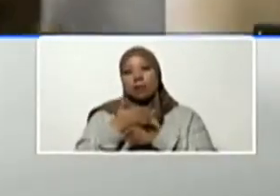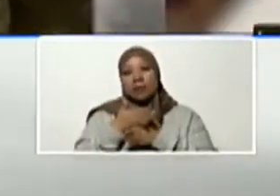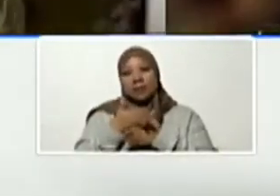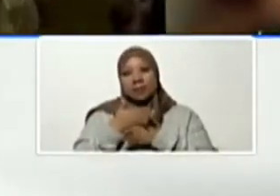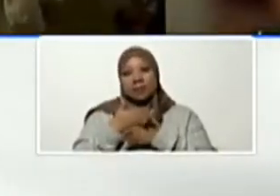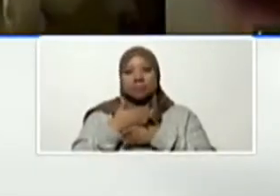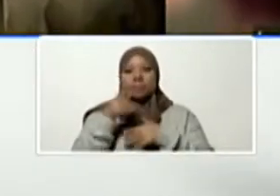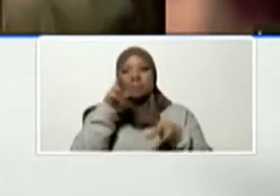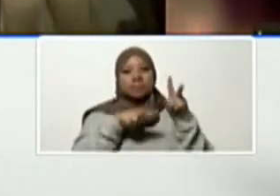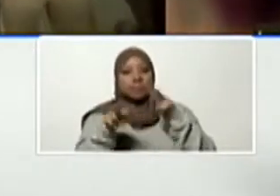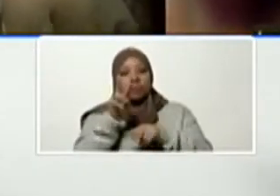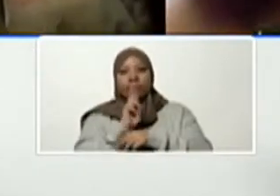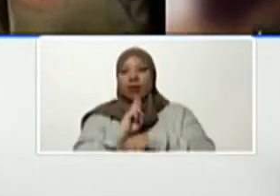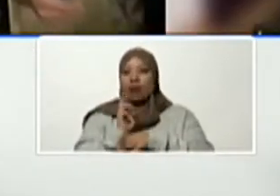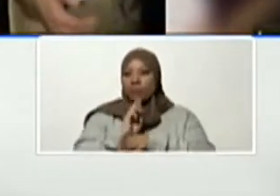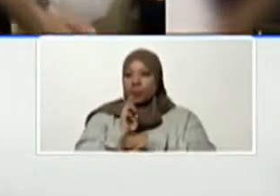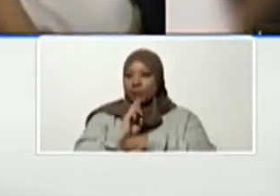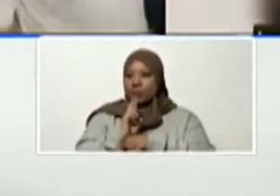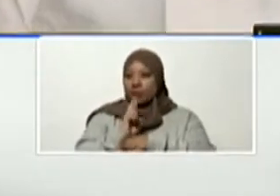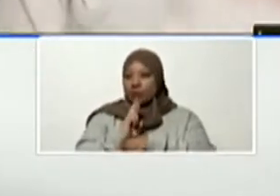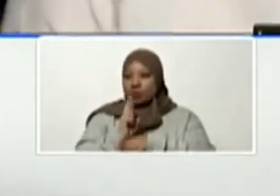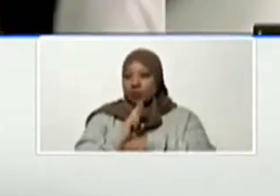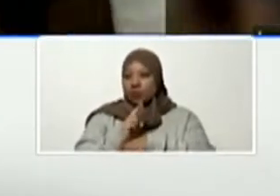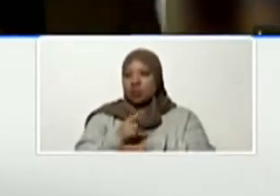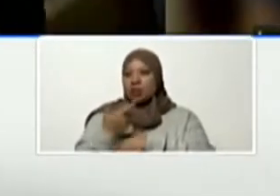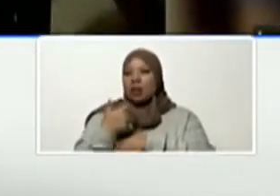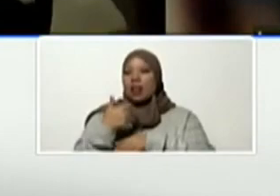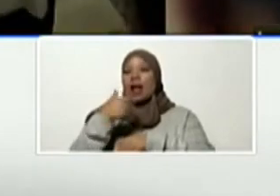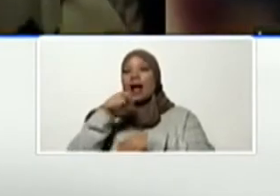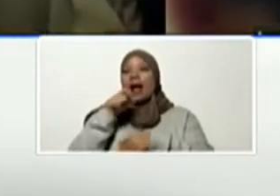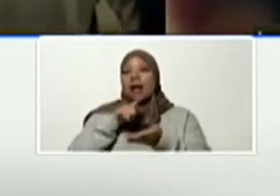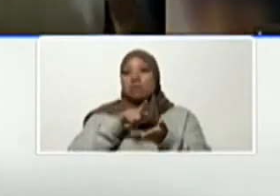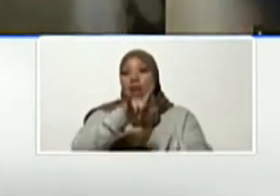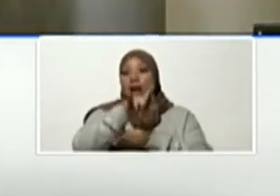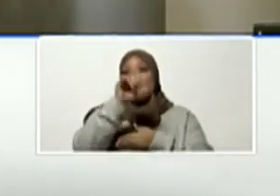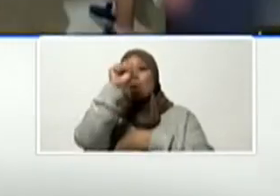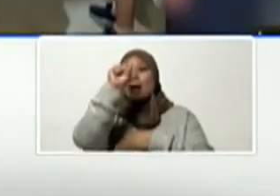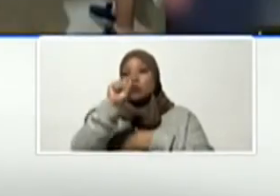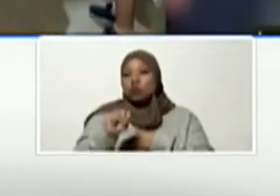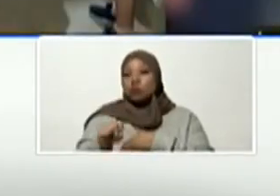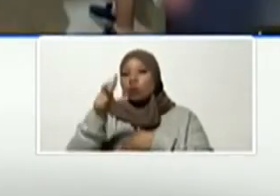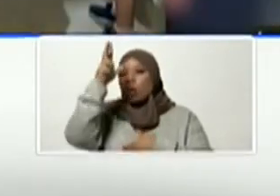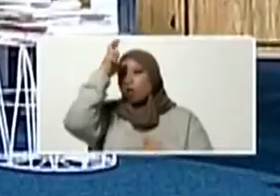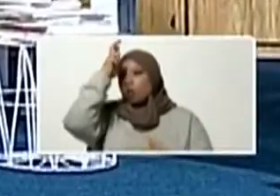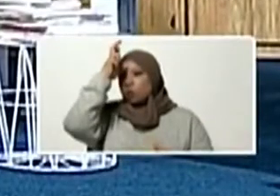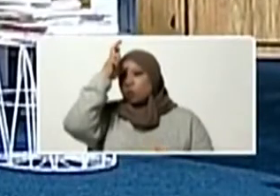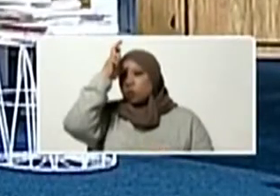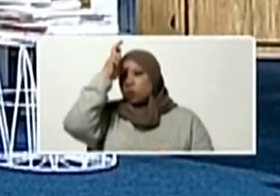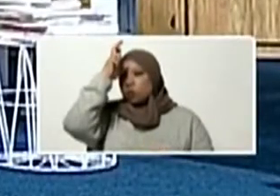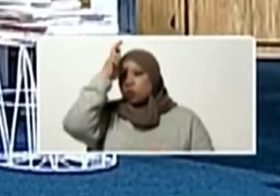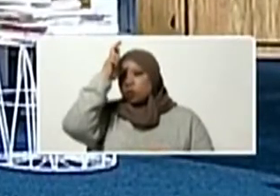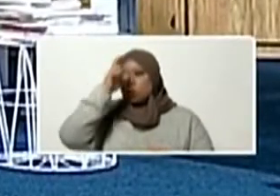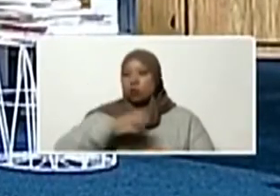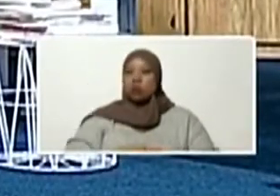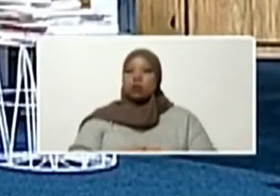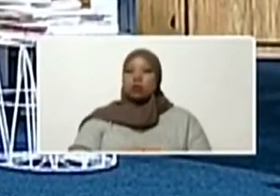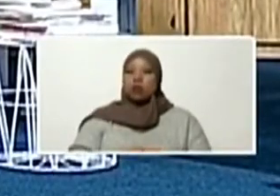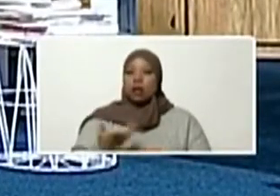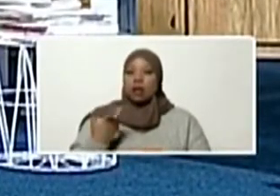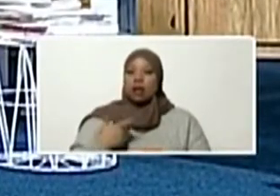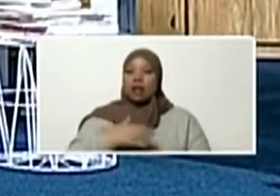Viajamos inmediatamente a la ciudad de Sharm el-Sheikh. Allá en el desierto del